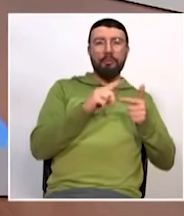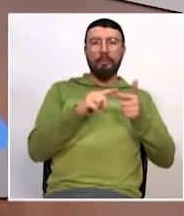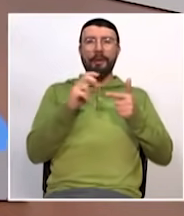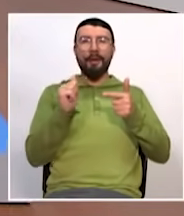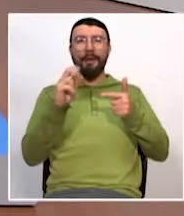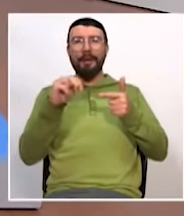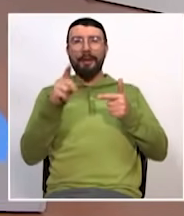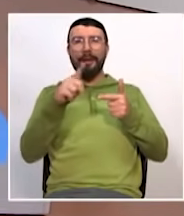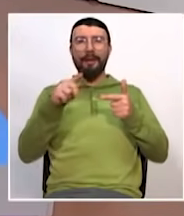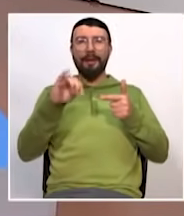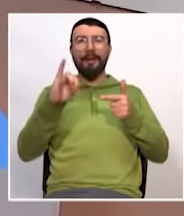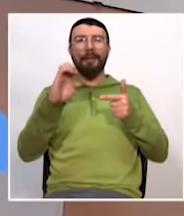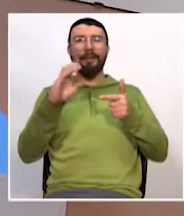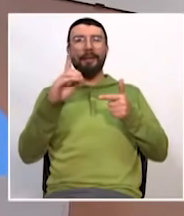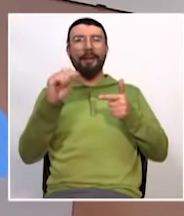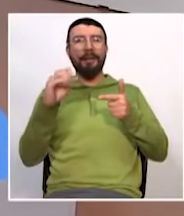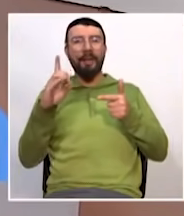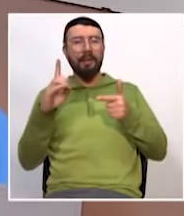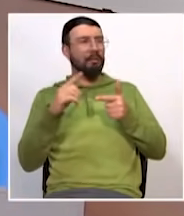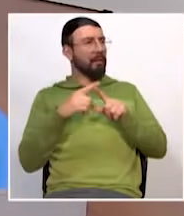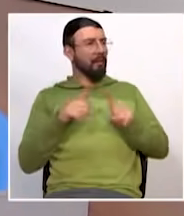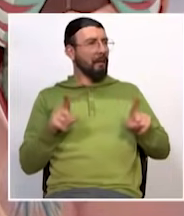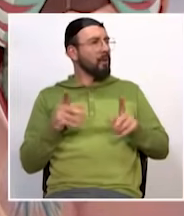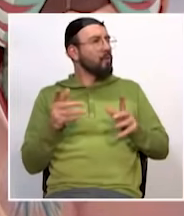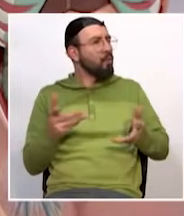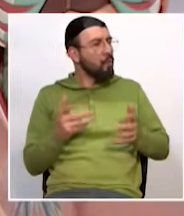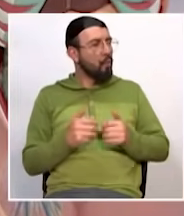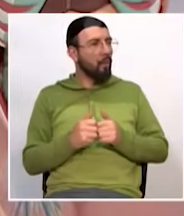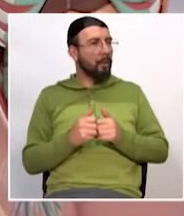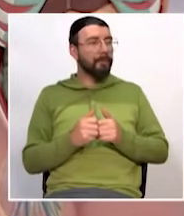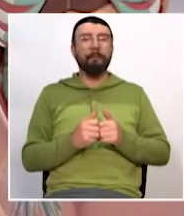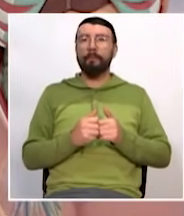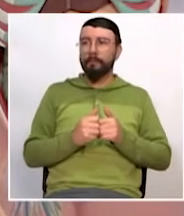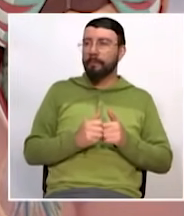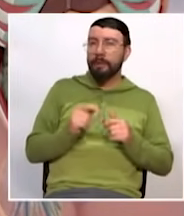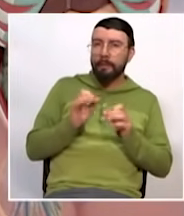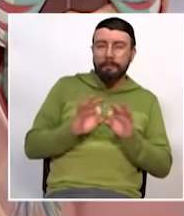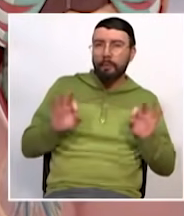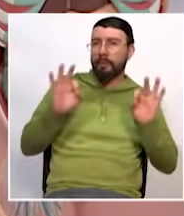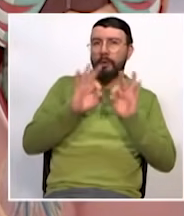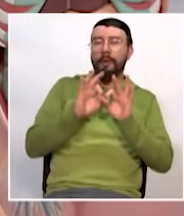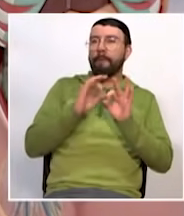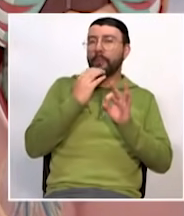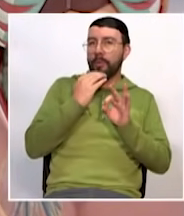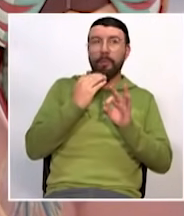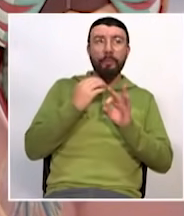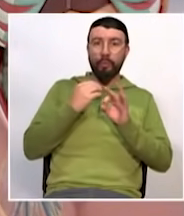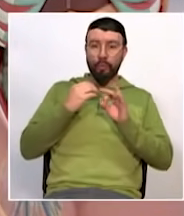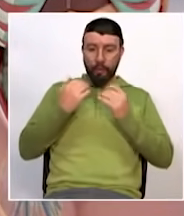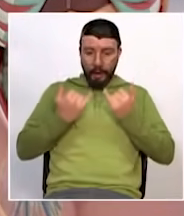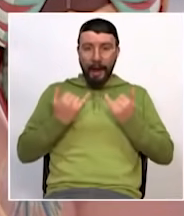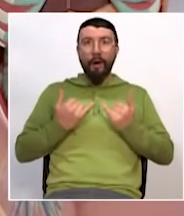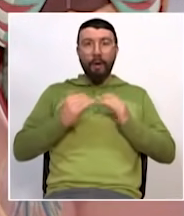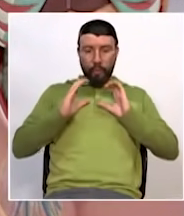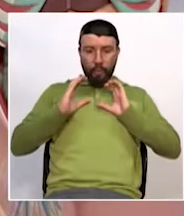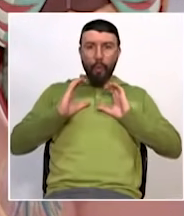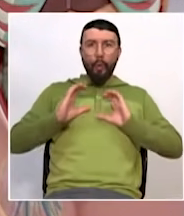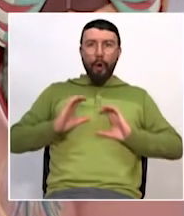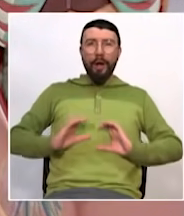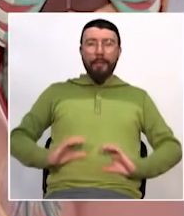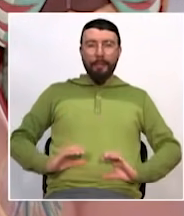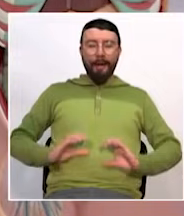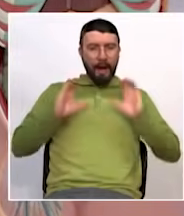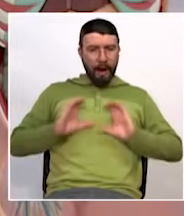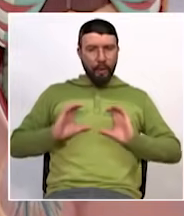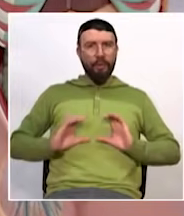bien la pregunta es interesante en el sentido de que cuando yo tengo el cuerpo aquí en este momento pero tengo mi